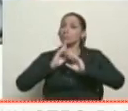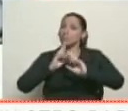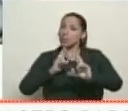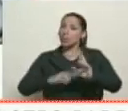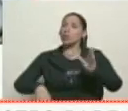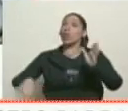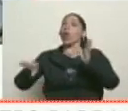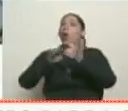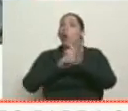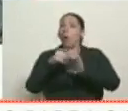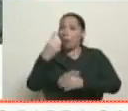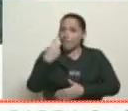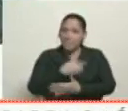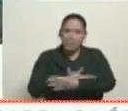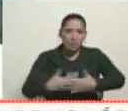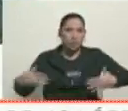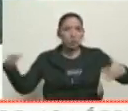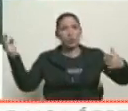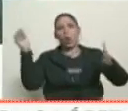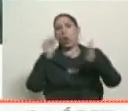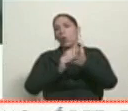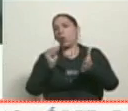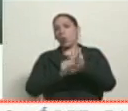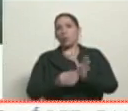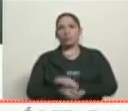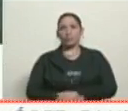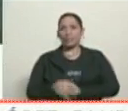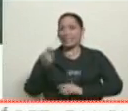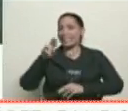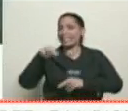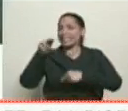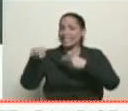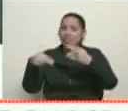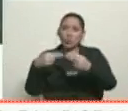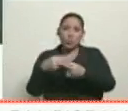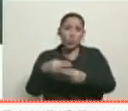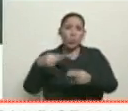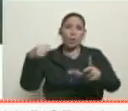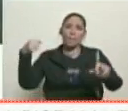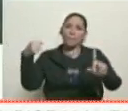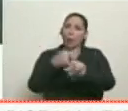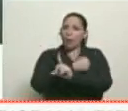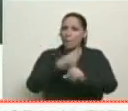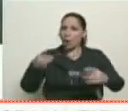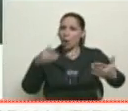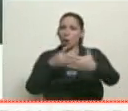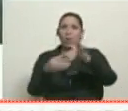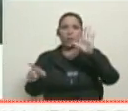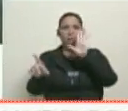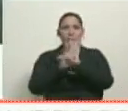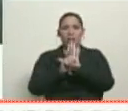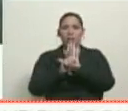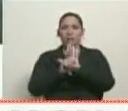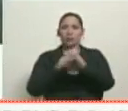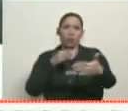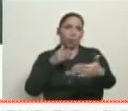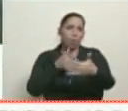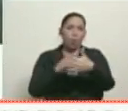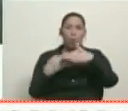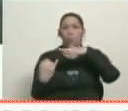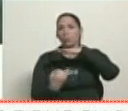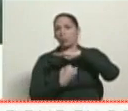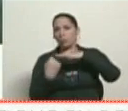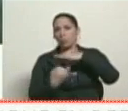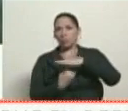un millón de veces más, ninguna agresión contra la ley, contra la